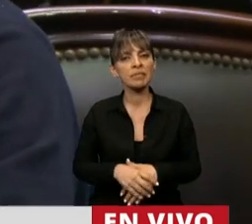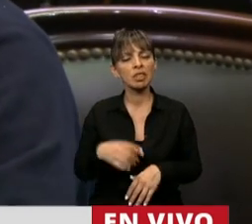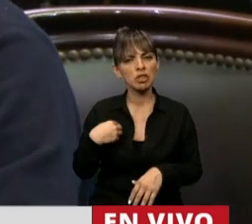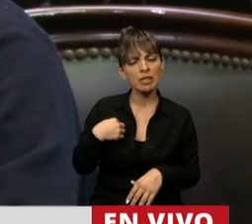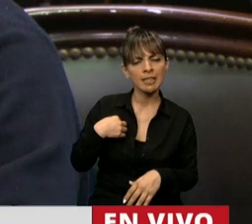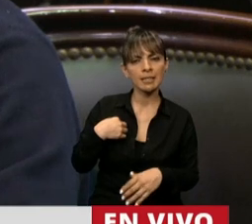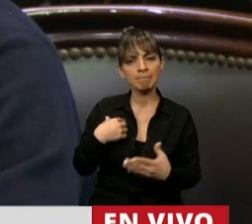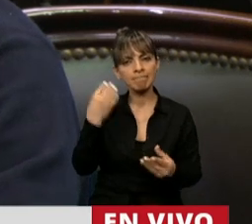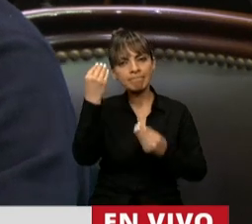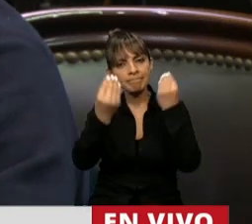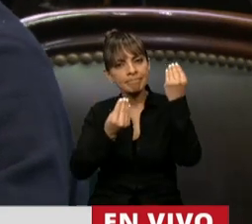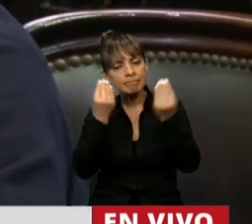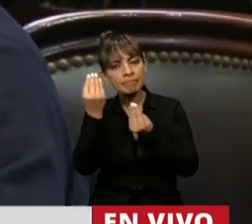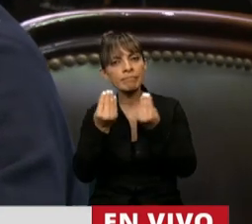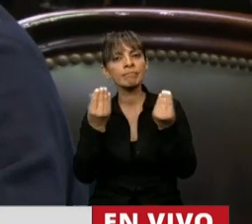me preocupa,